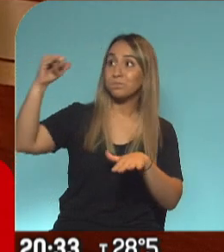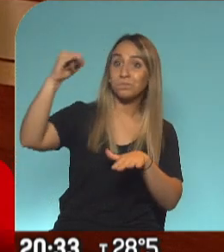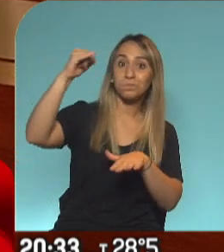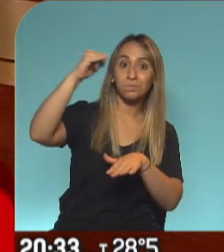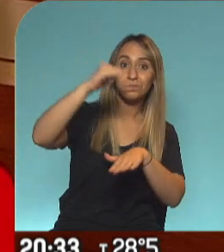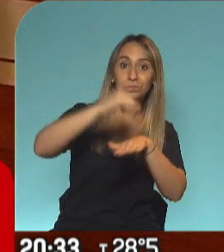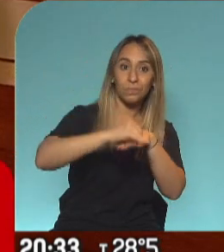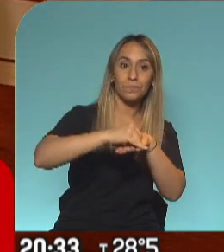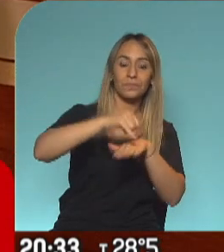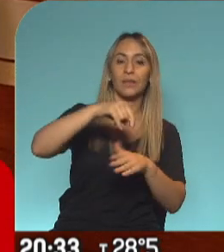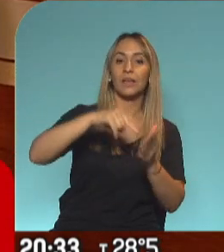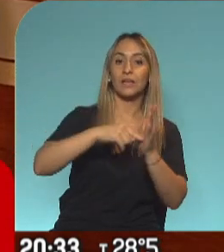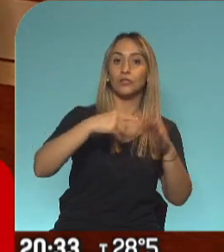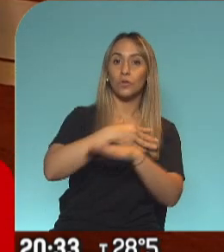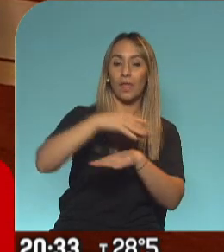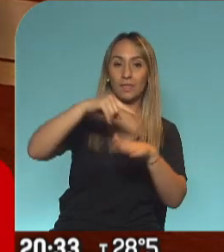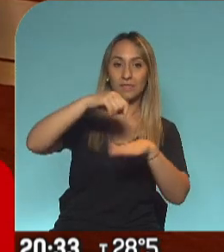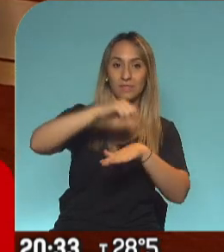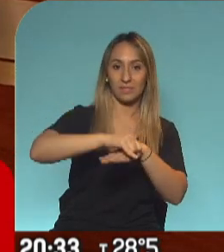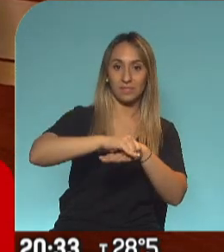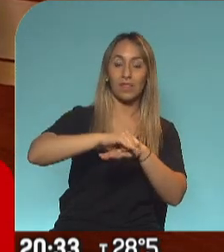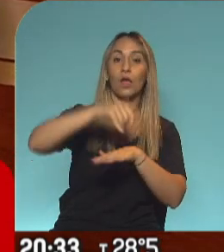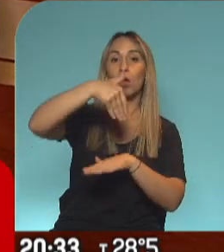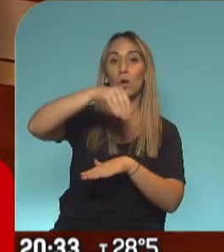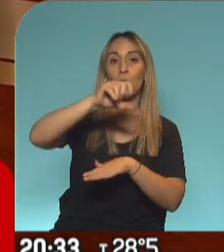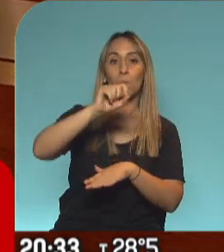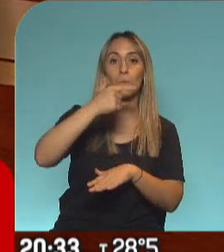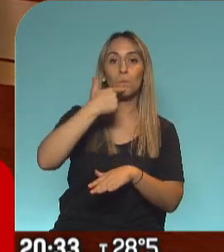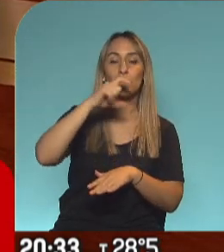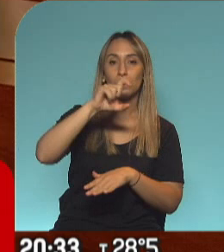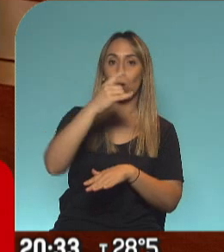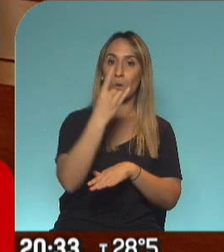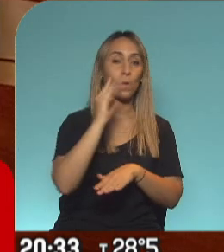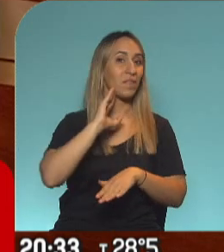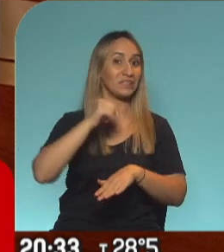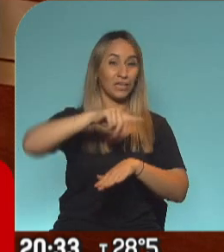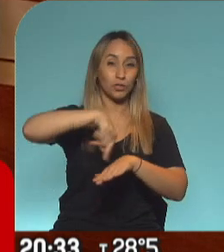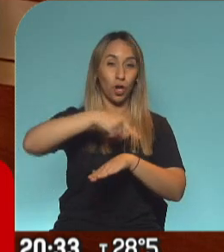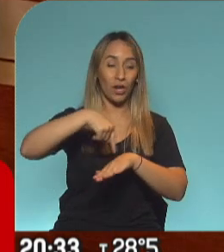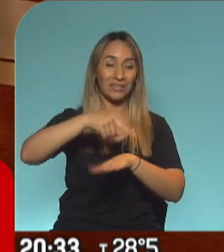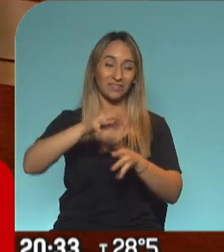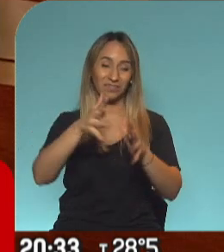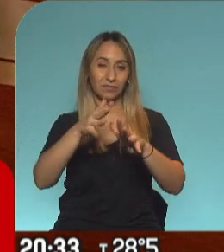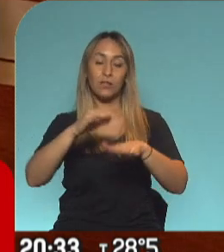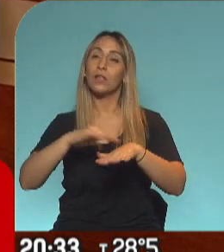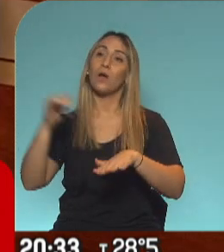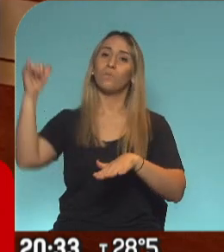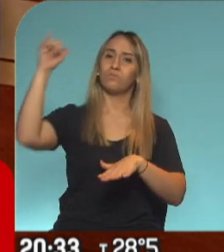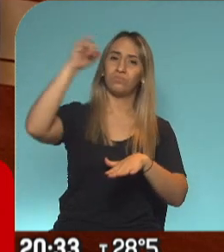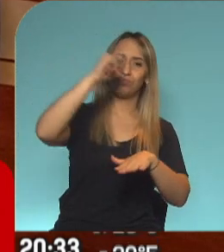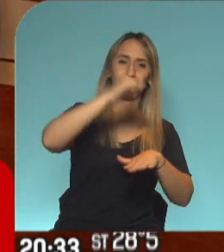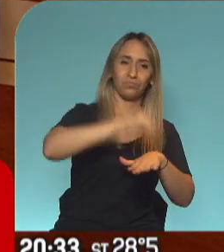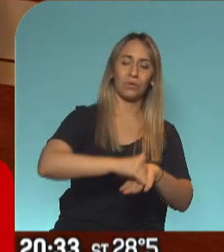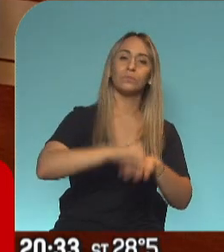16 horas para que llegue a la capital rusa y después 18 horas aproximadamente para que llegue aquí a Buenos Aires. Va a